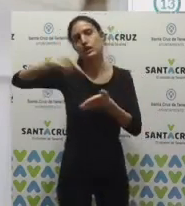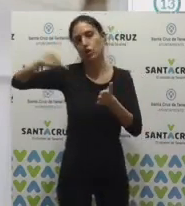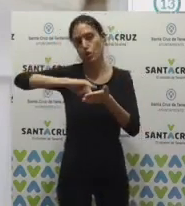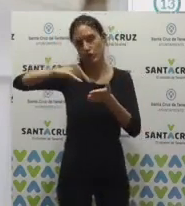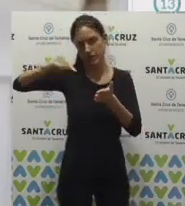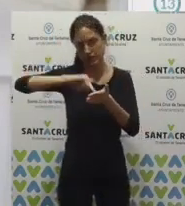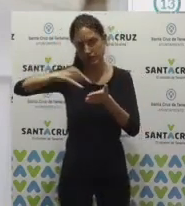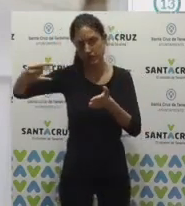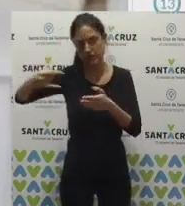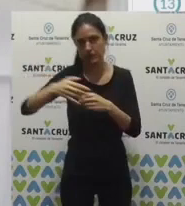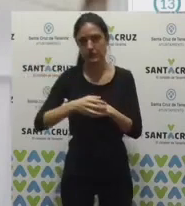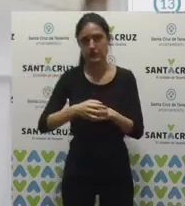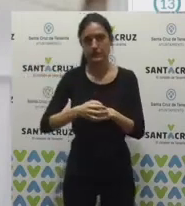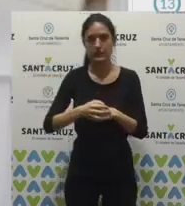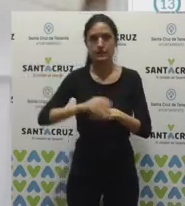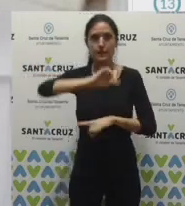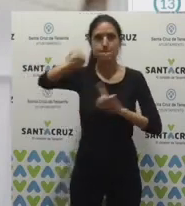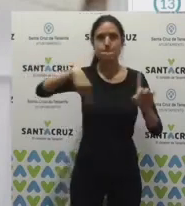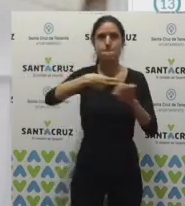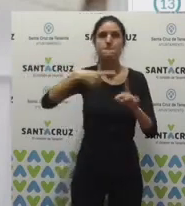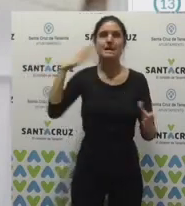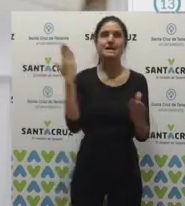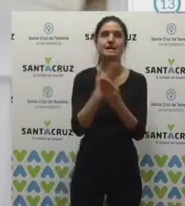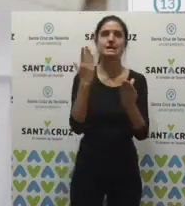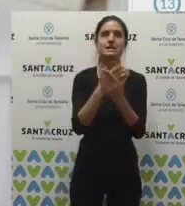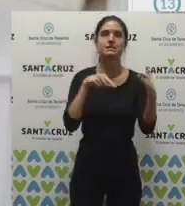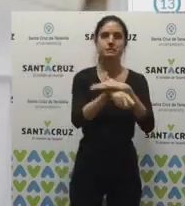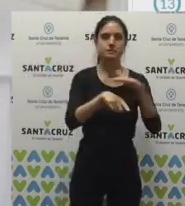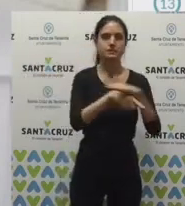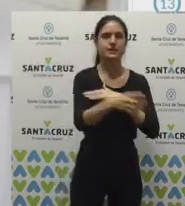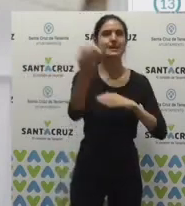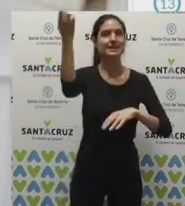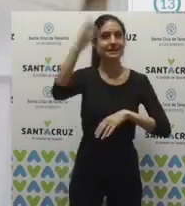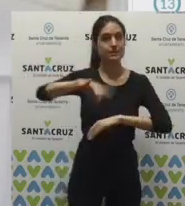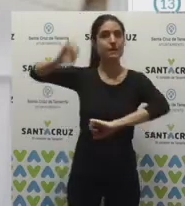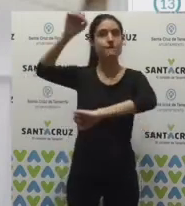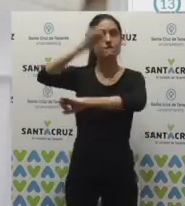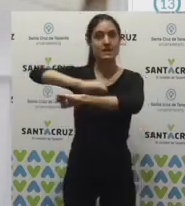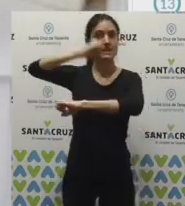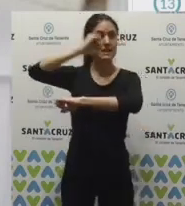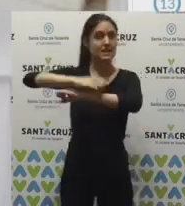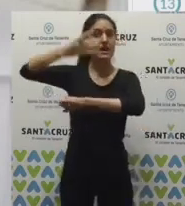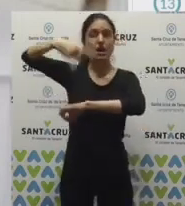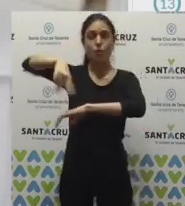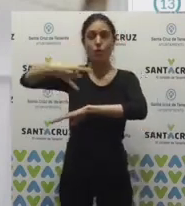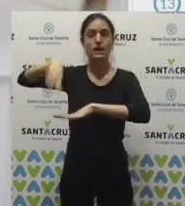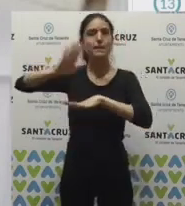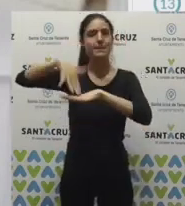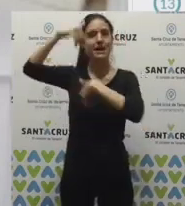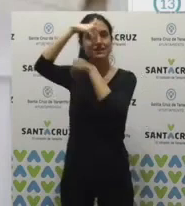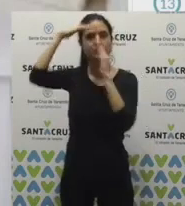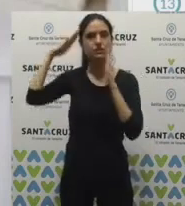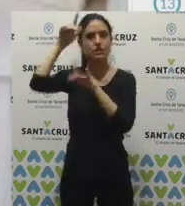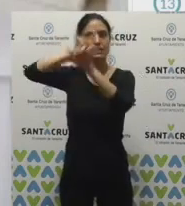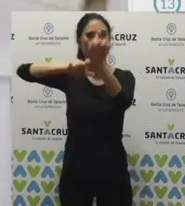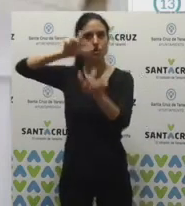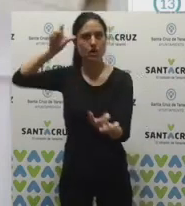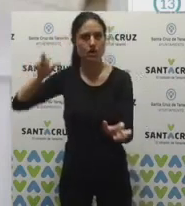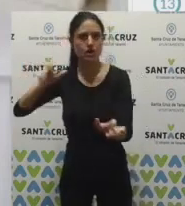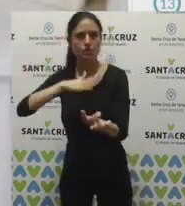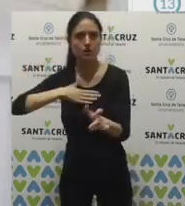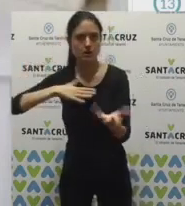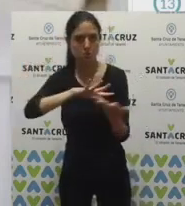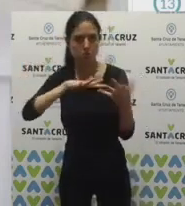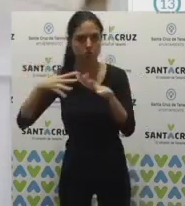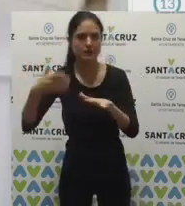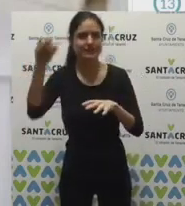instaurarán la 'ventanilla única' con la colaboración de las oficinas de atención al ciudadano el establecimiento